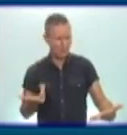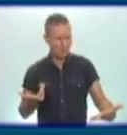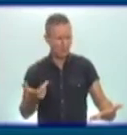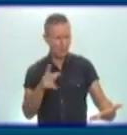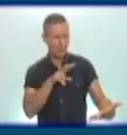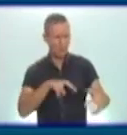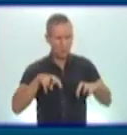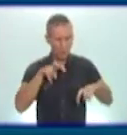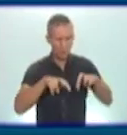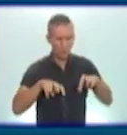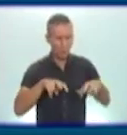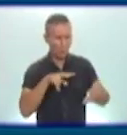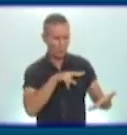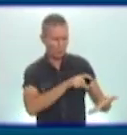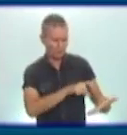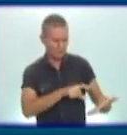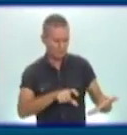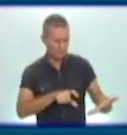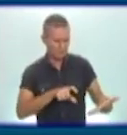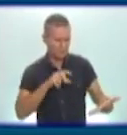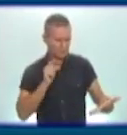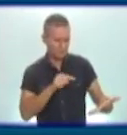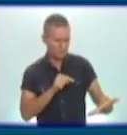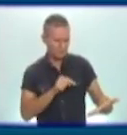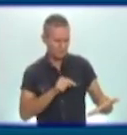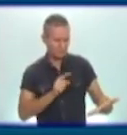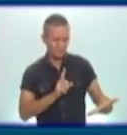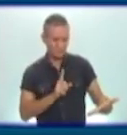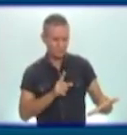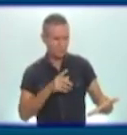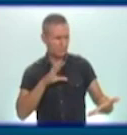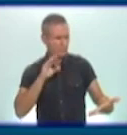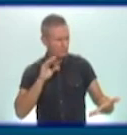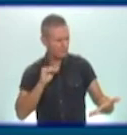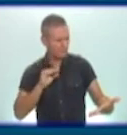se menciona en el texto.